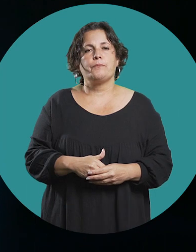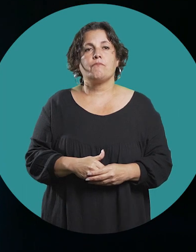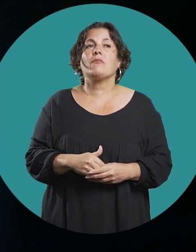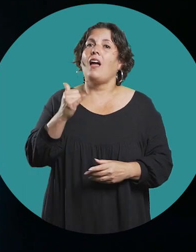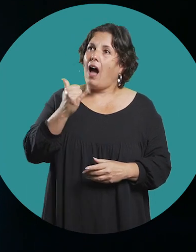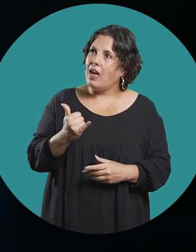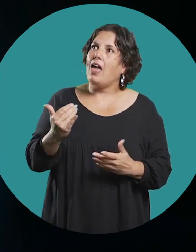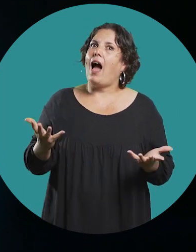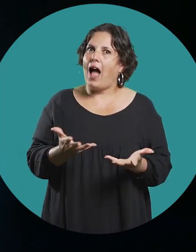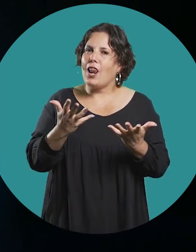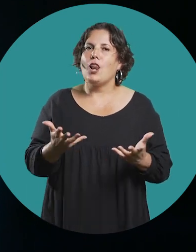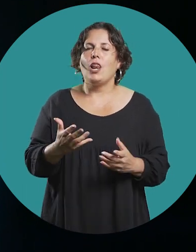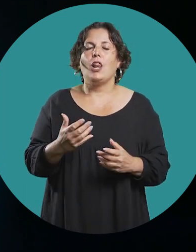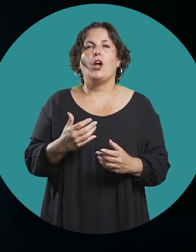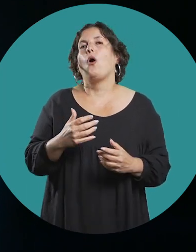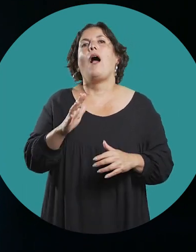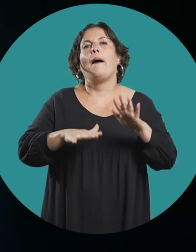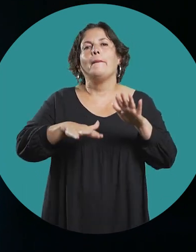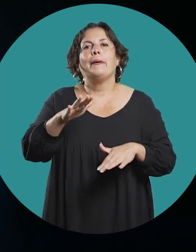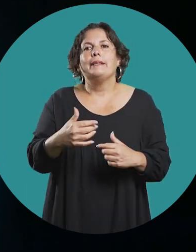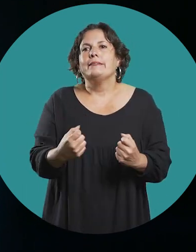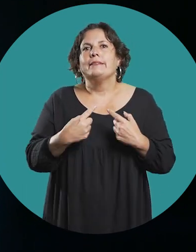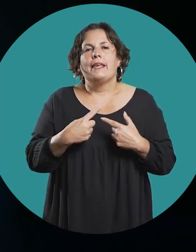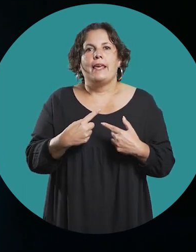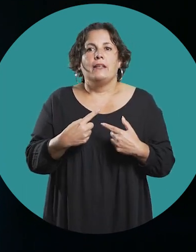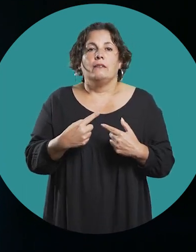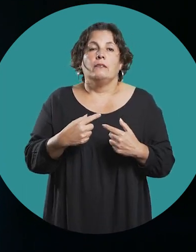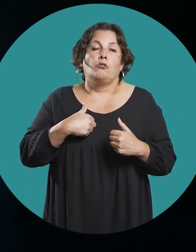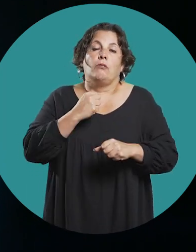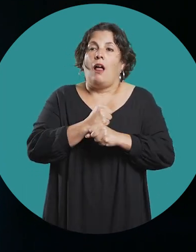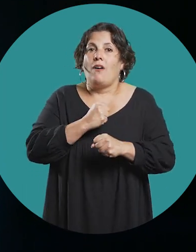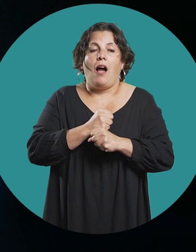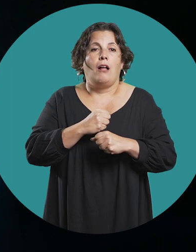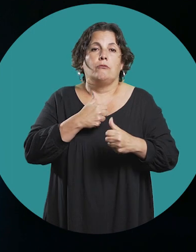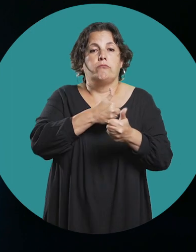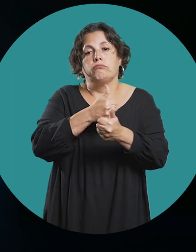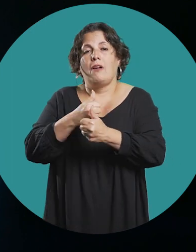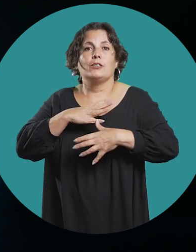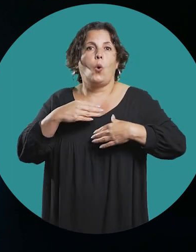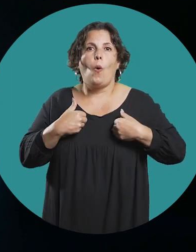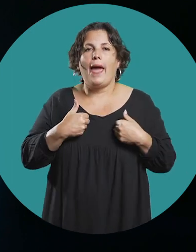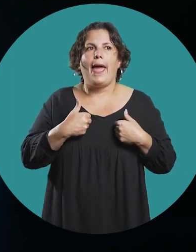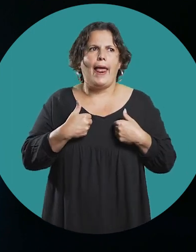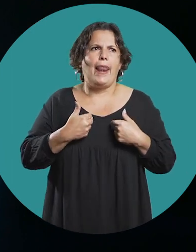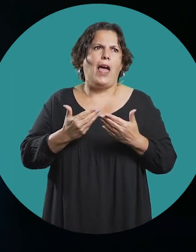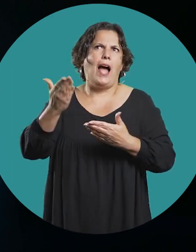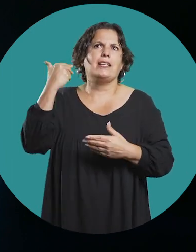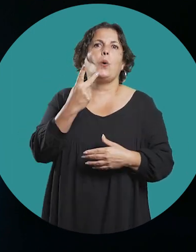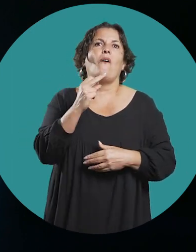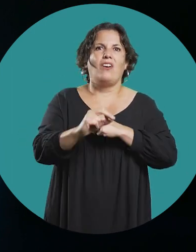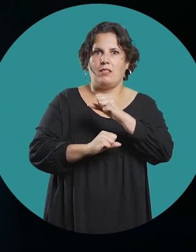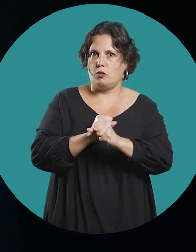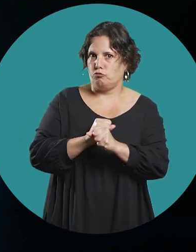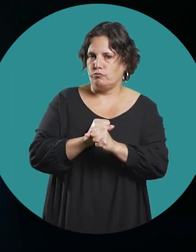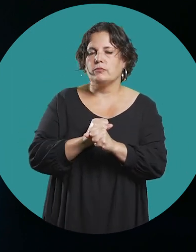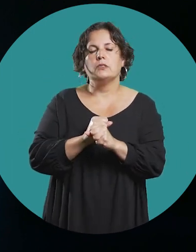Hay algo más ahí. Me pasa mucho que vengo trabajando con escuelas desde hace unos 20 años